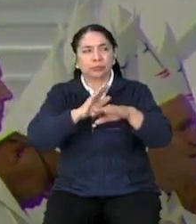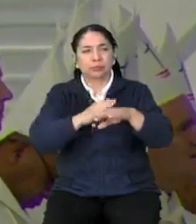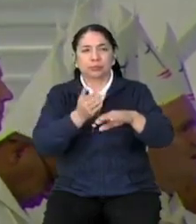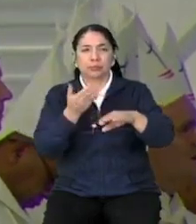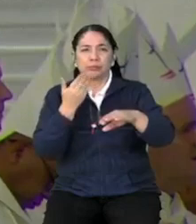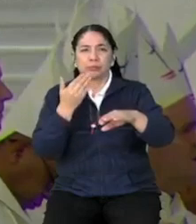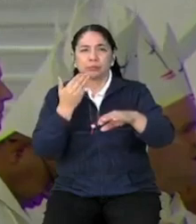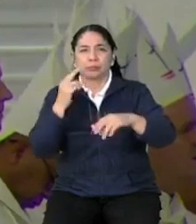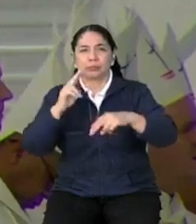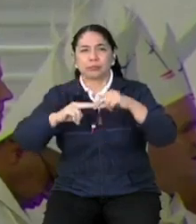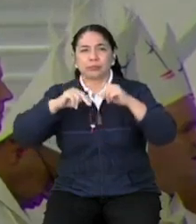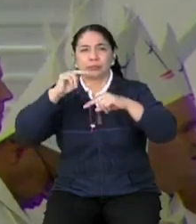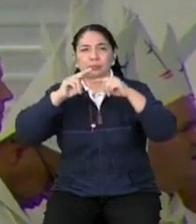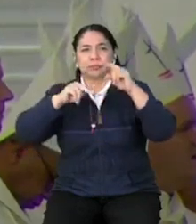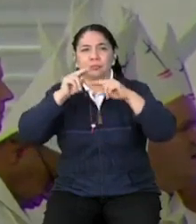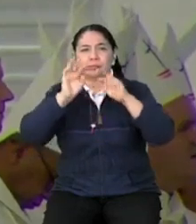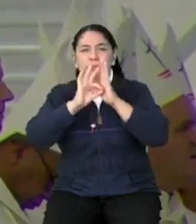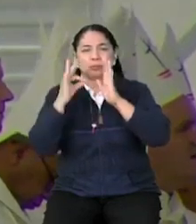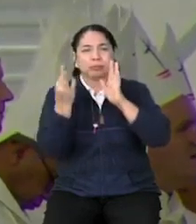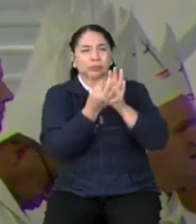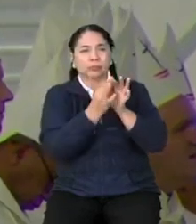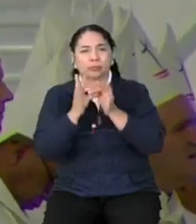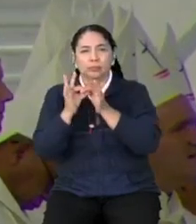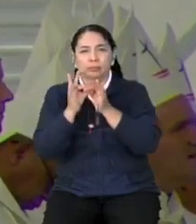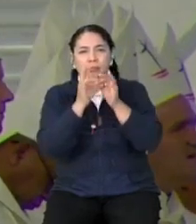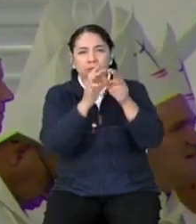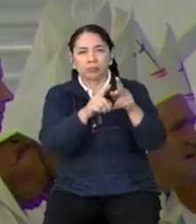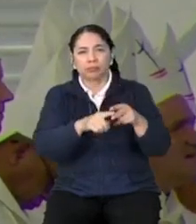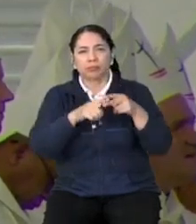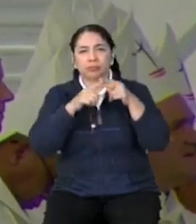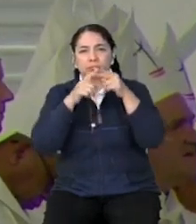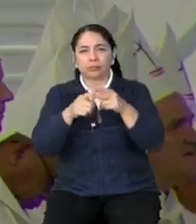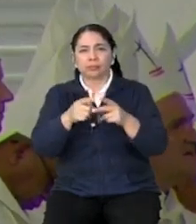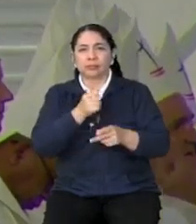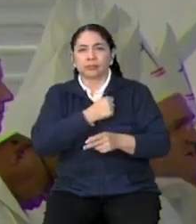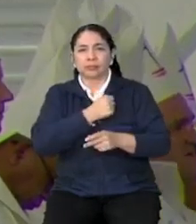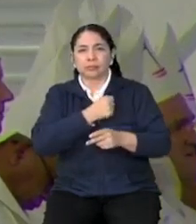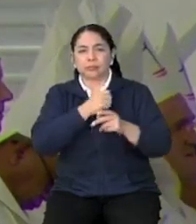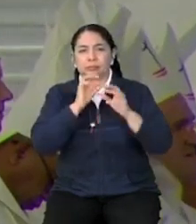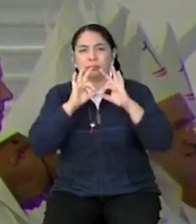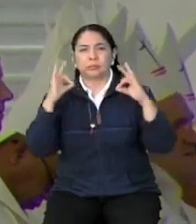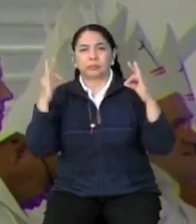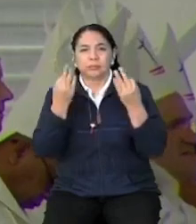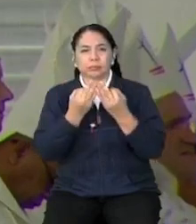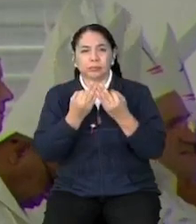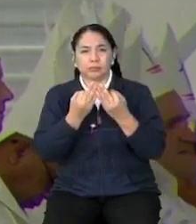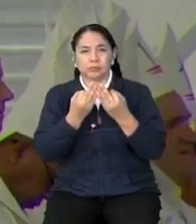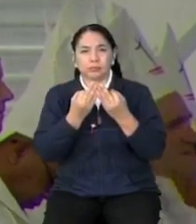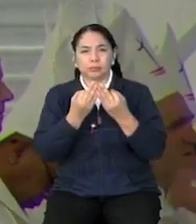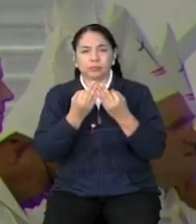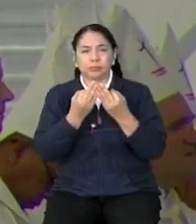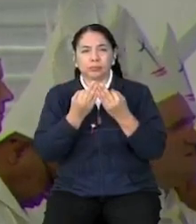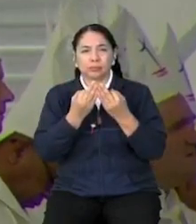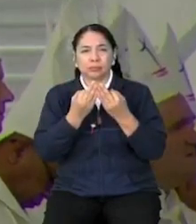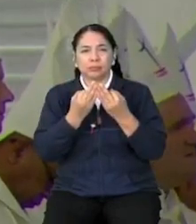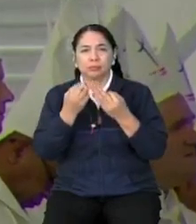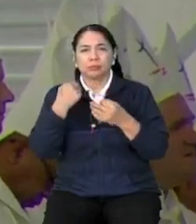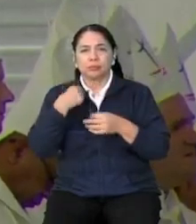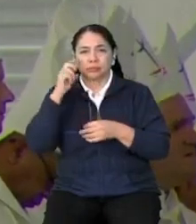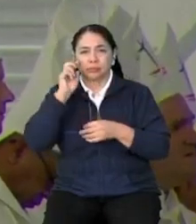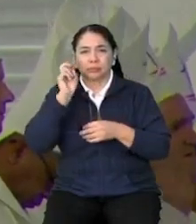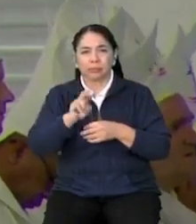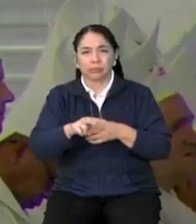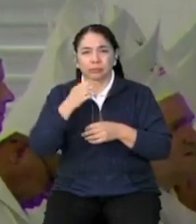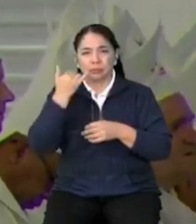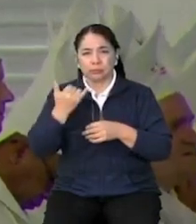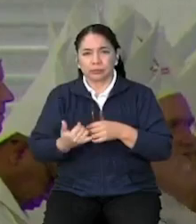construir la fraternidad comenzando en sus propias familias los he visto hoy